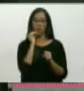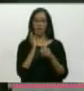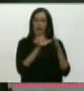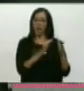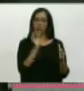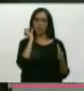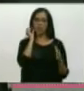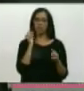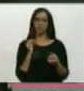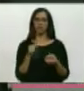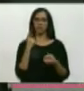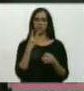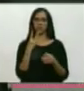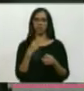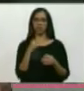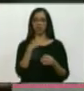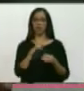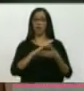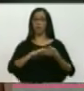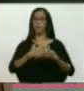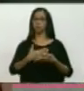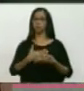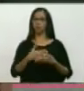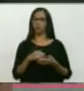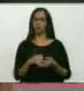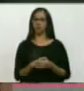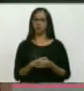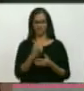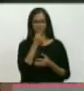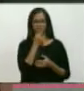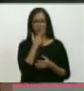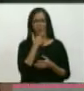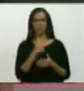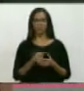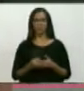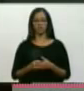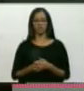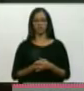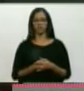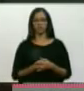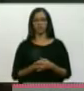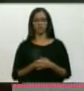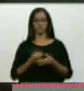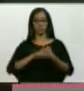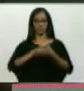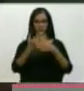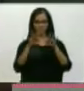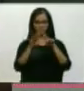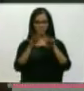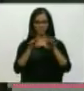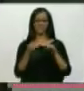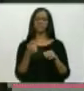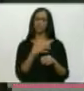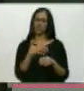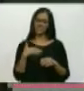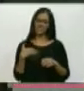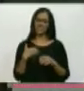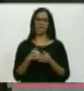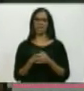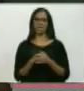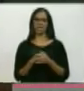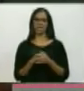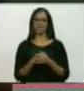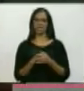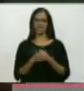Merlano nada más le ponía el ojo a la computadora que tenía. ¿Viste qué bonito, verdad? La computadora, qué bella. Yo quisiera entrar